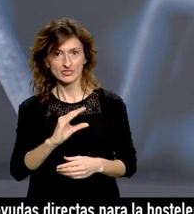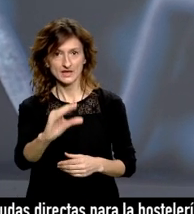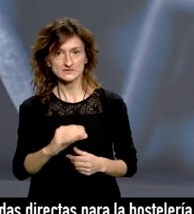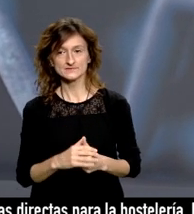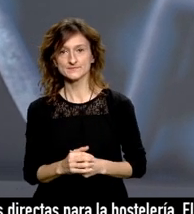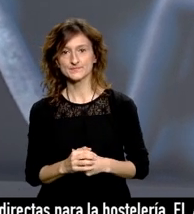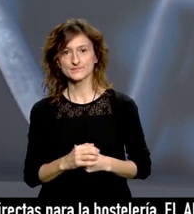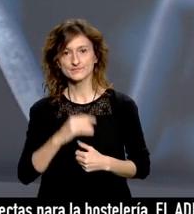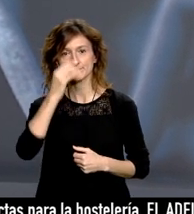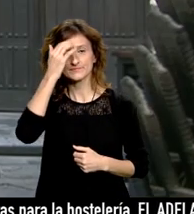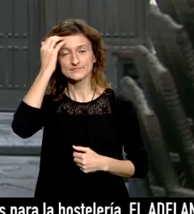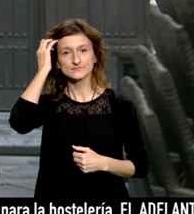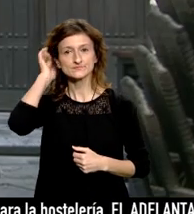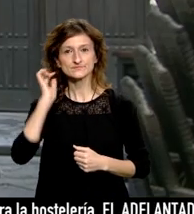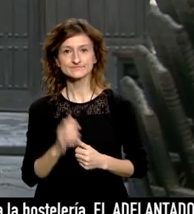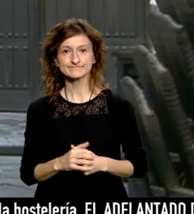directas.